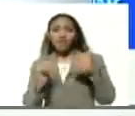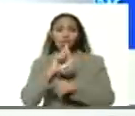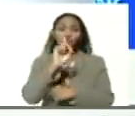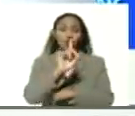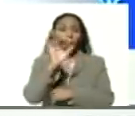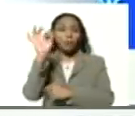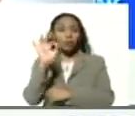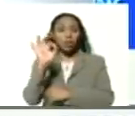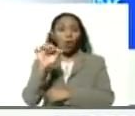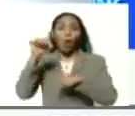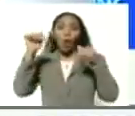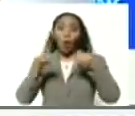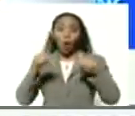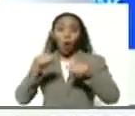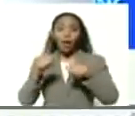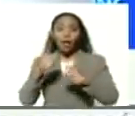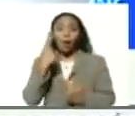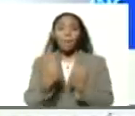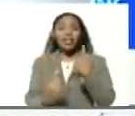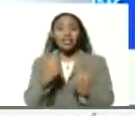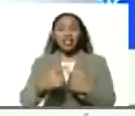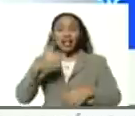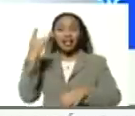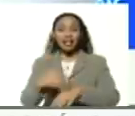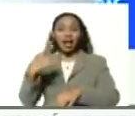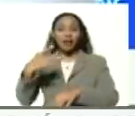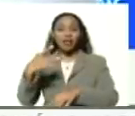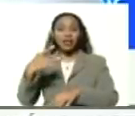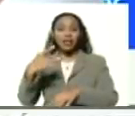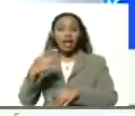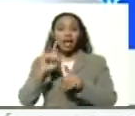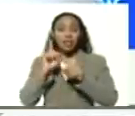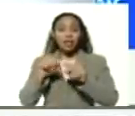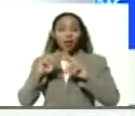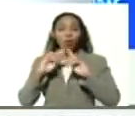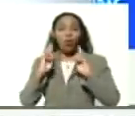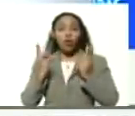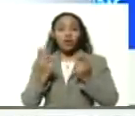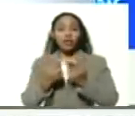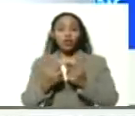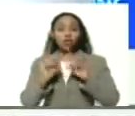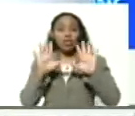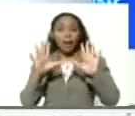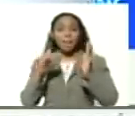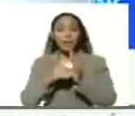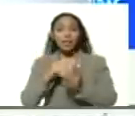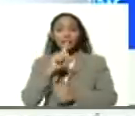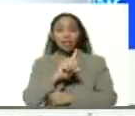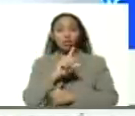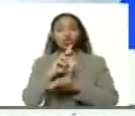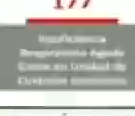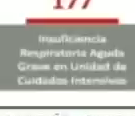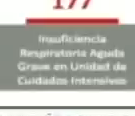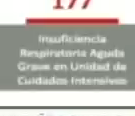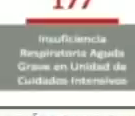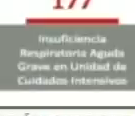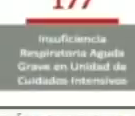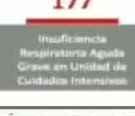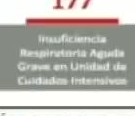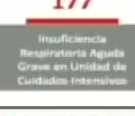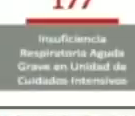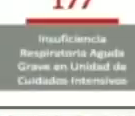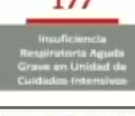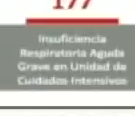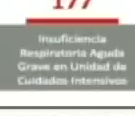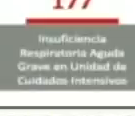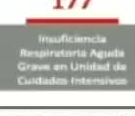1%. Hoy los pacientes graves son, de este universo de 10.170, son 177, es